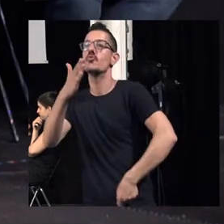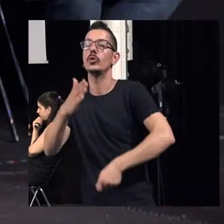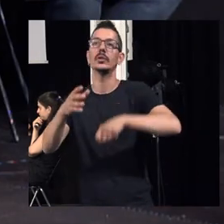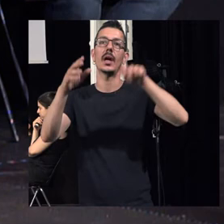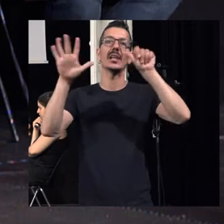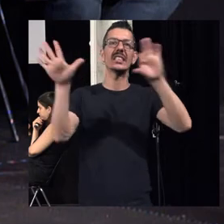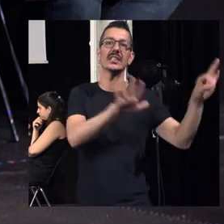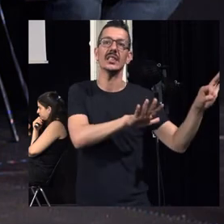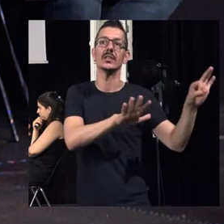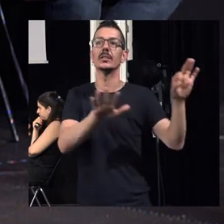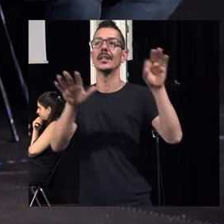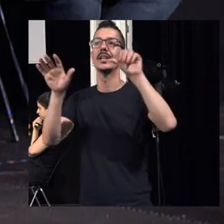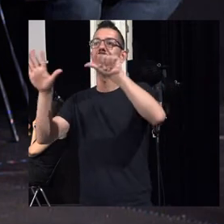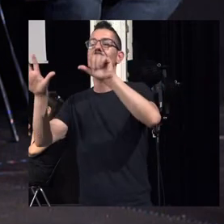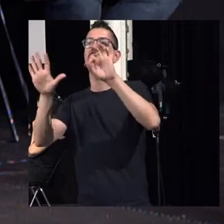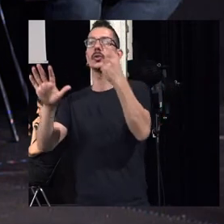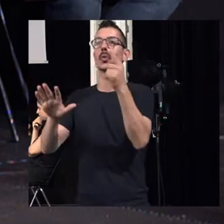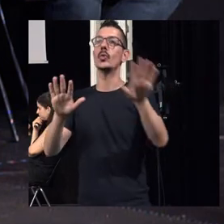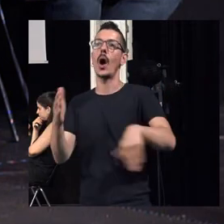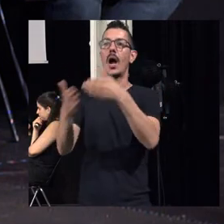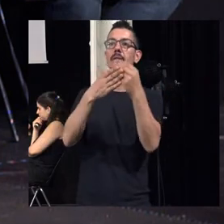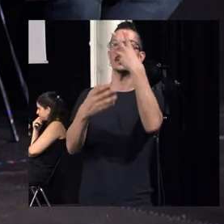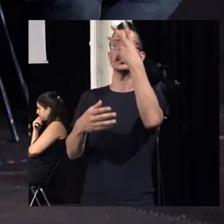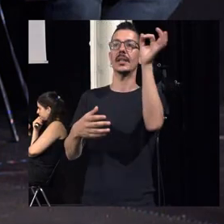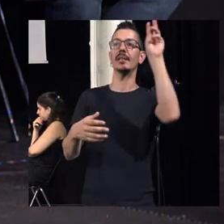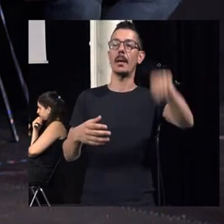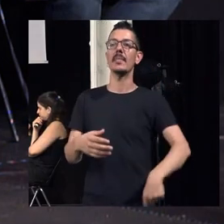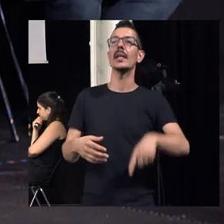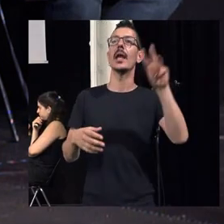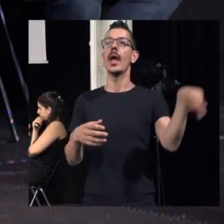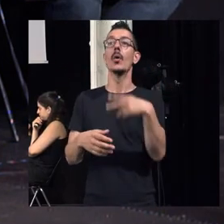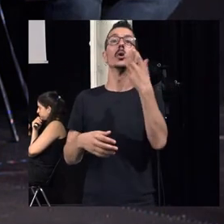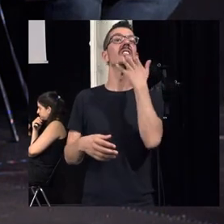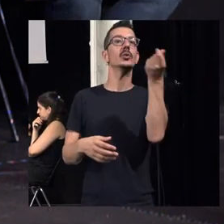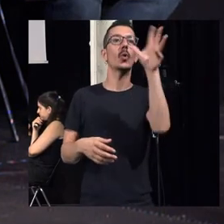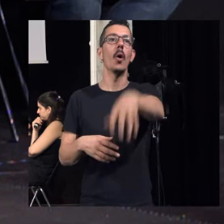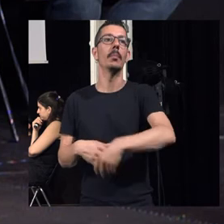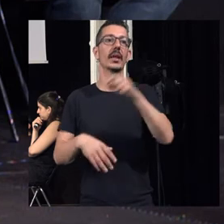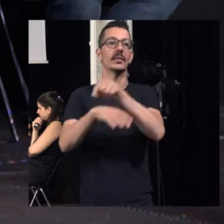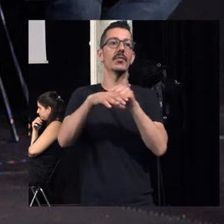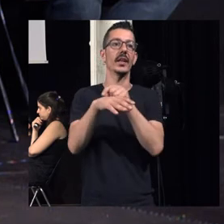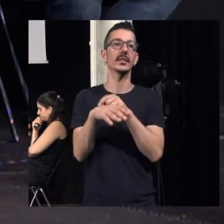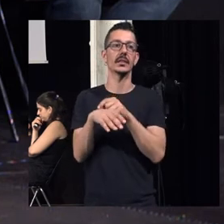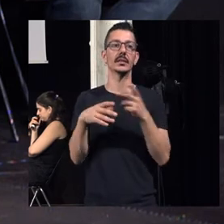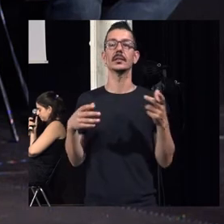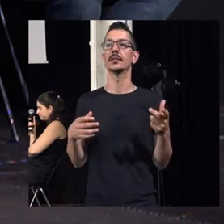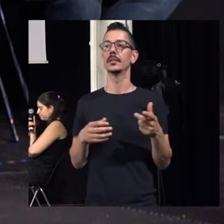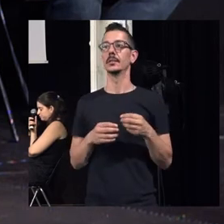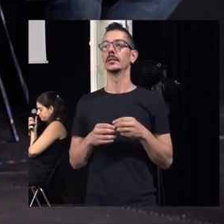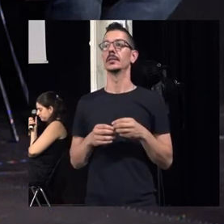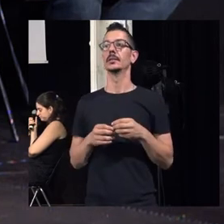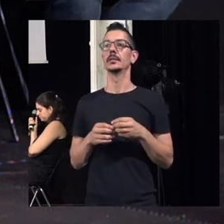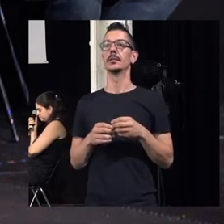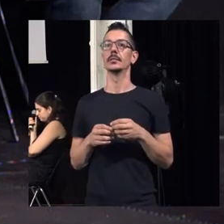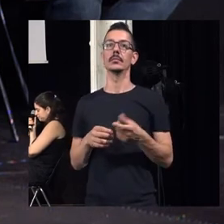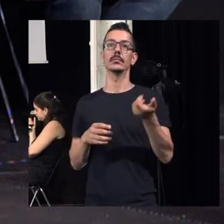entre 601 y 30.000 euros a quien compre fresas, cosa que ha salido el día de hoy en una nota de